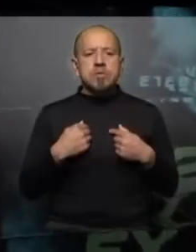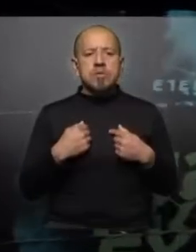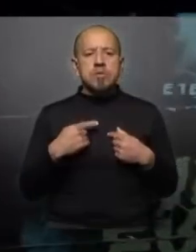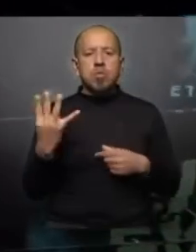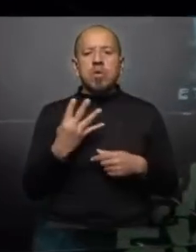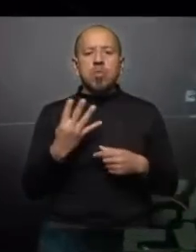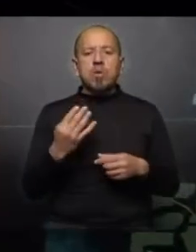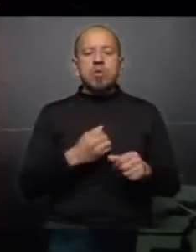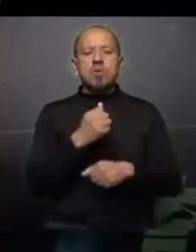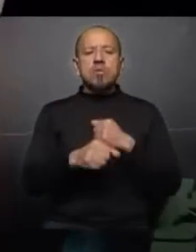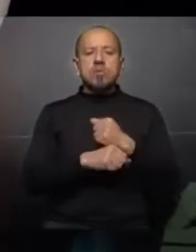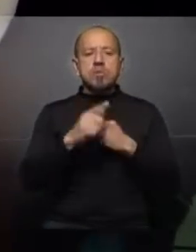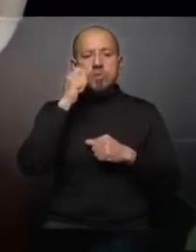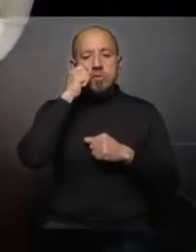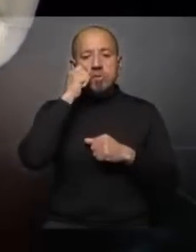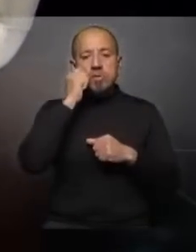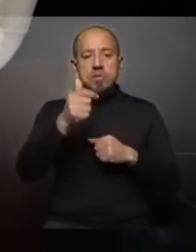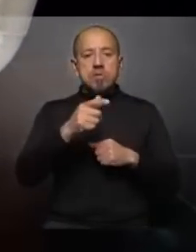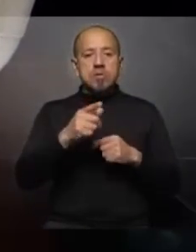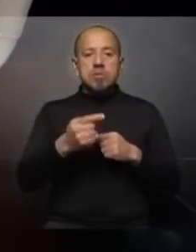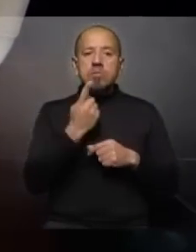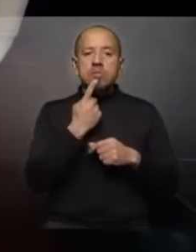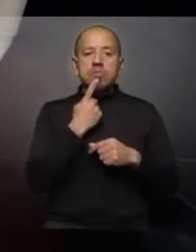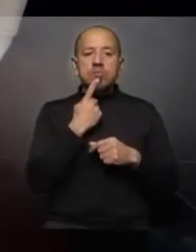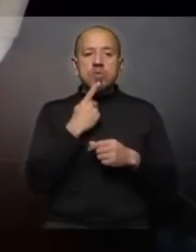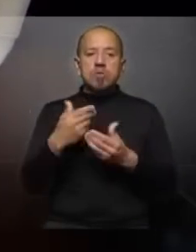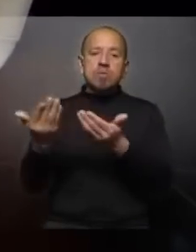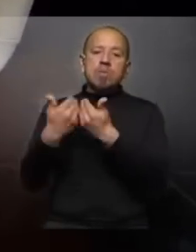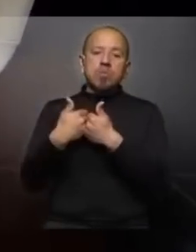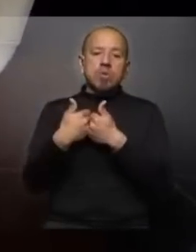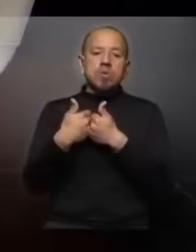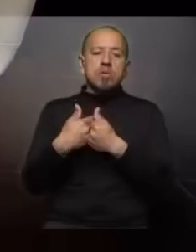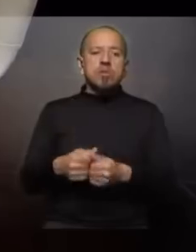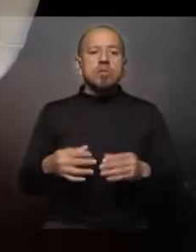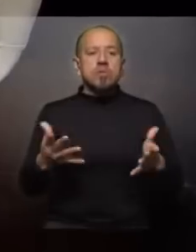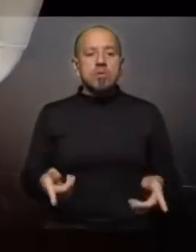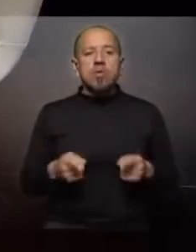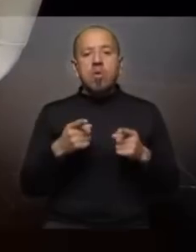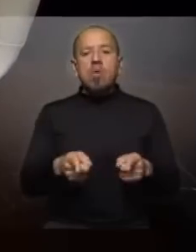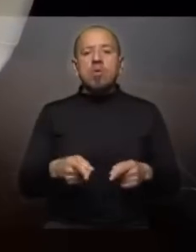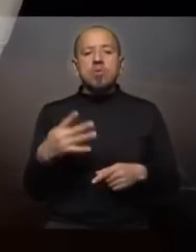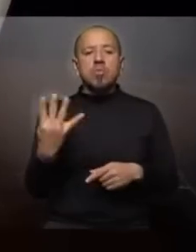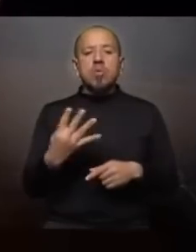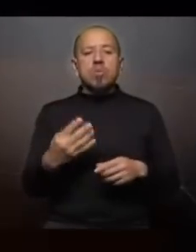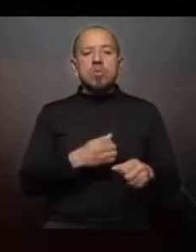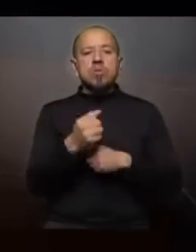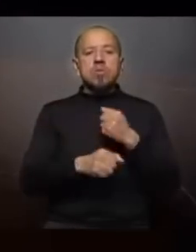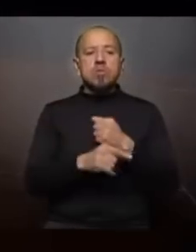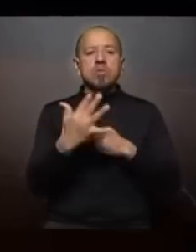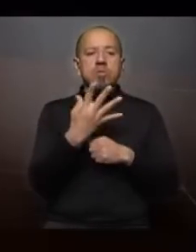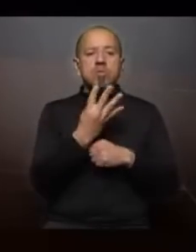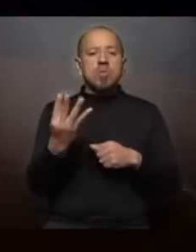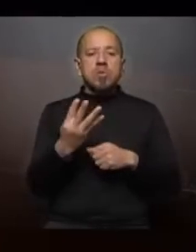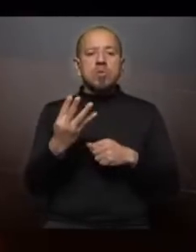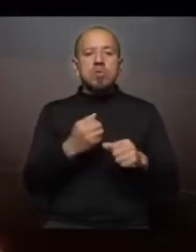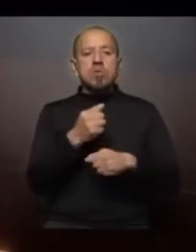años en ese momento y los legisladores me preguntaron expresamente Buenos días usted tiene 44 años se va a ir con 54 qué va a